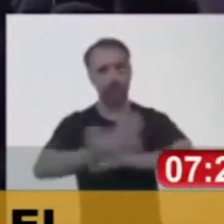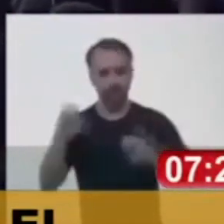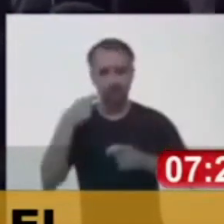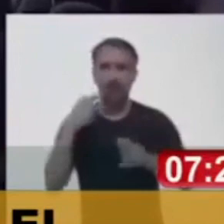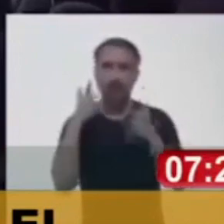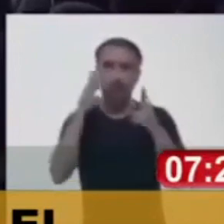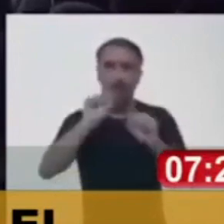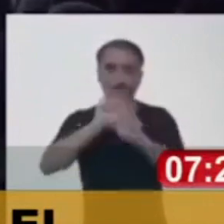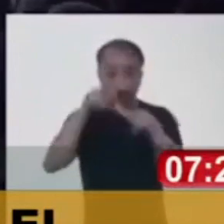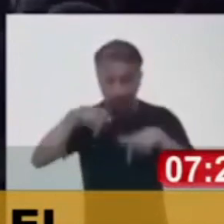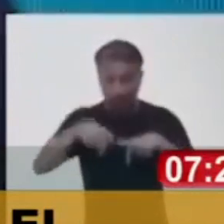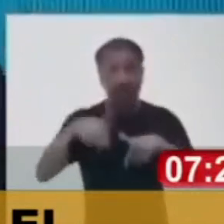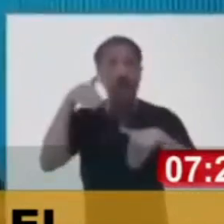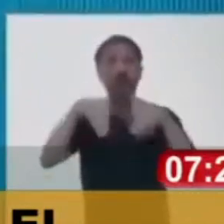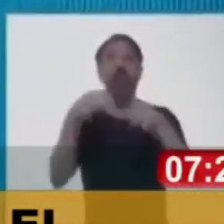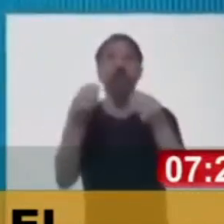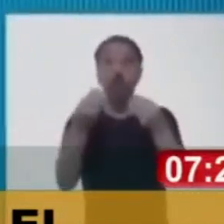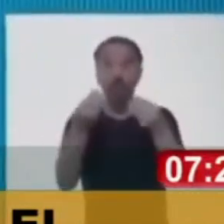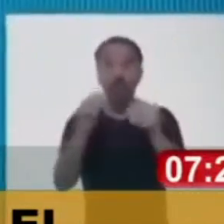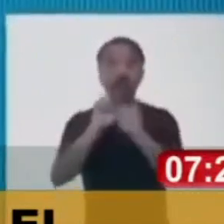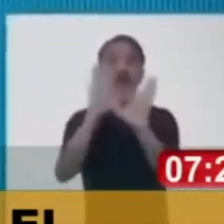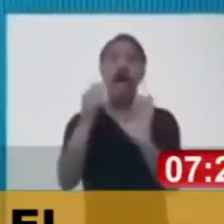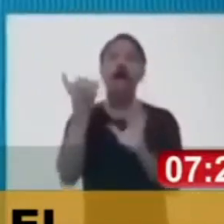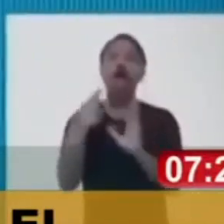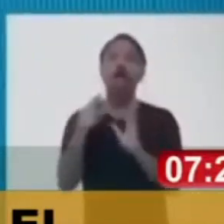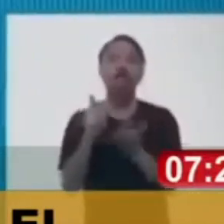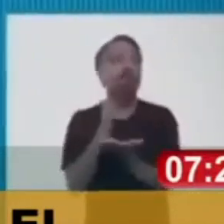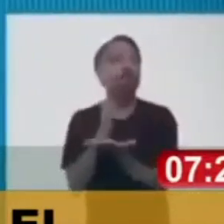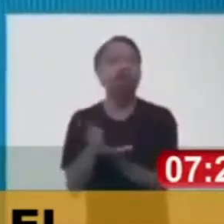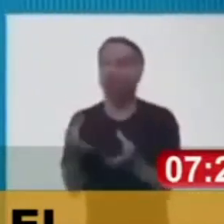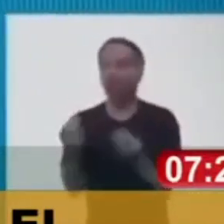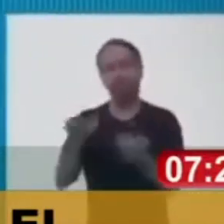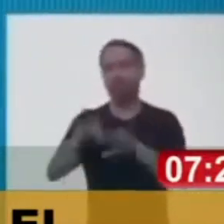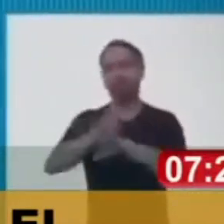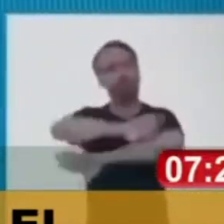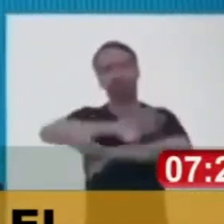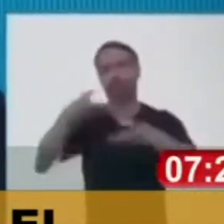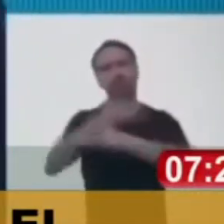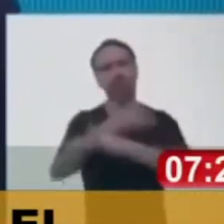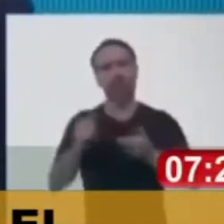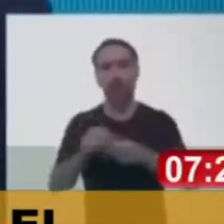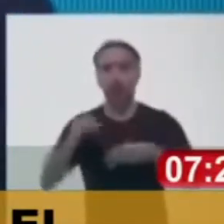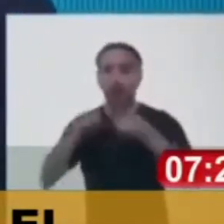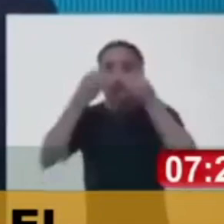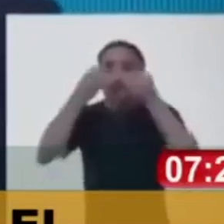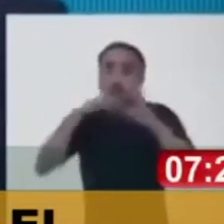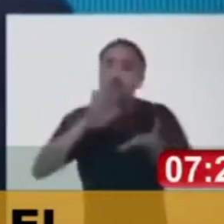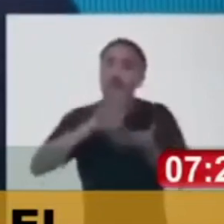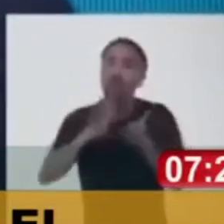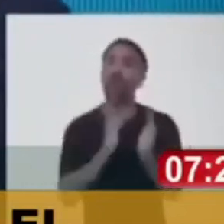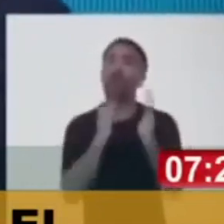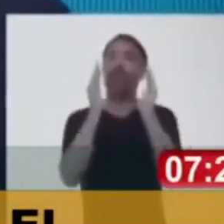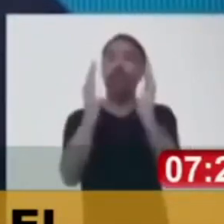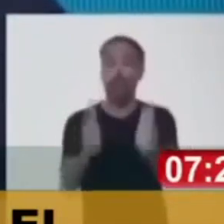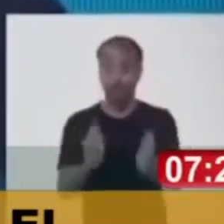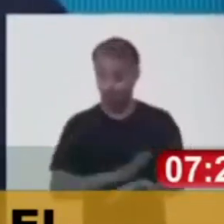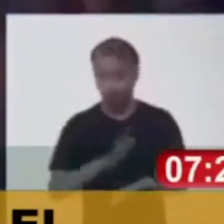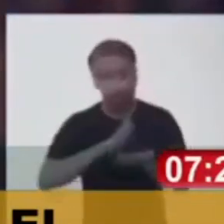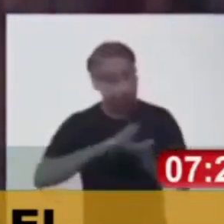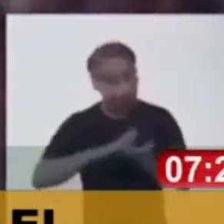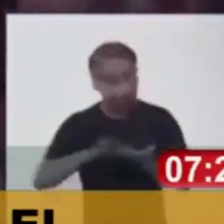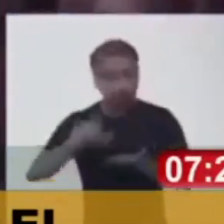señor Fernández, que nadie sabe si sigue existiendo o no a esta altura de la vida. Ahora, pues, yo te decía que